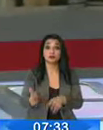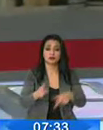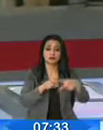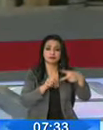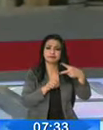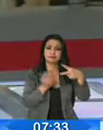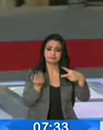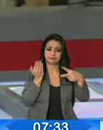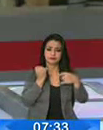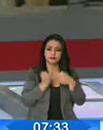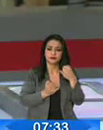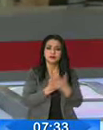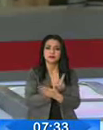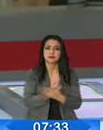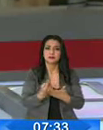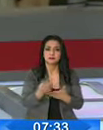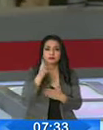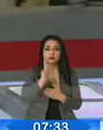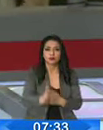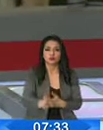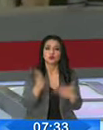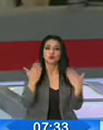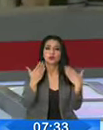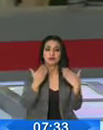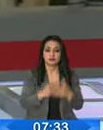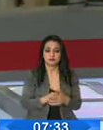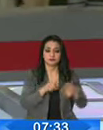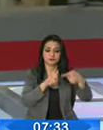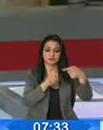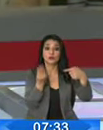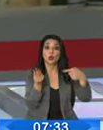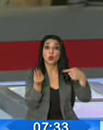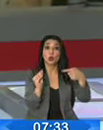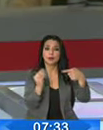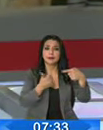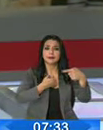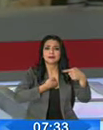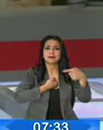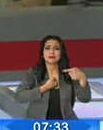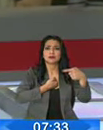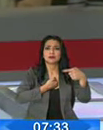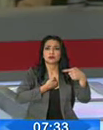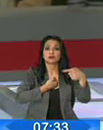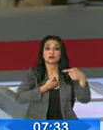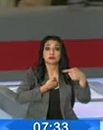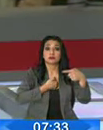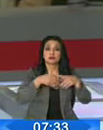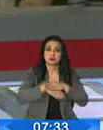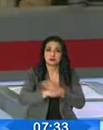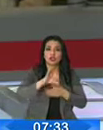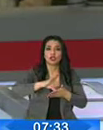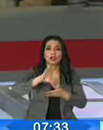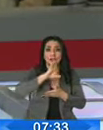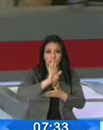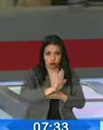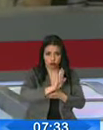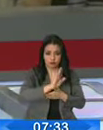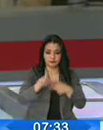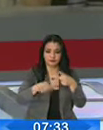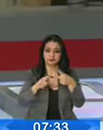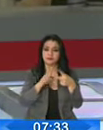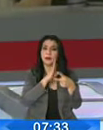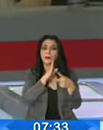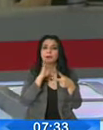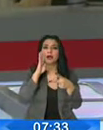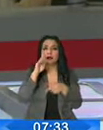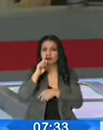de semana en el suroeste de Guayaquil. Un adolescente se suicidó dentro de un colegio y dentro de un bar